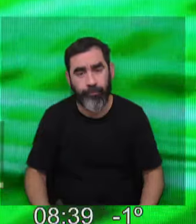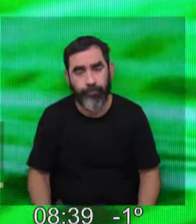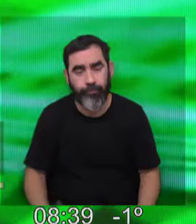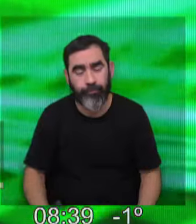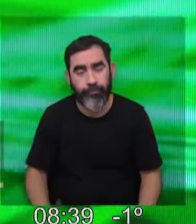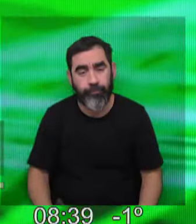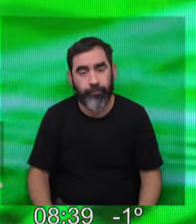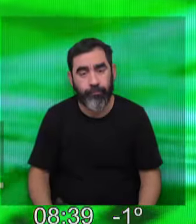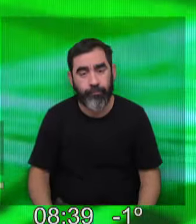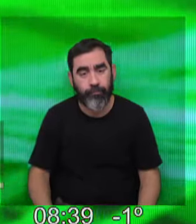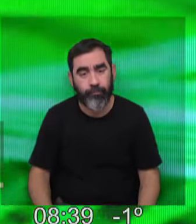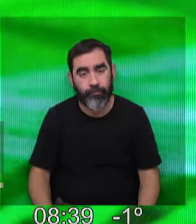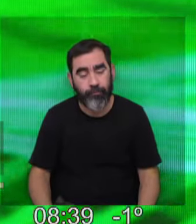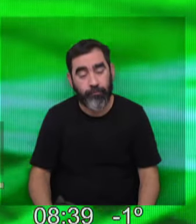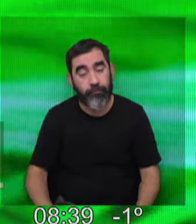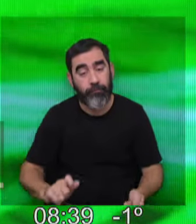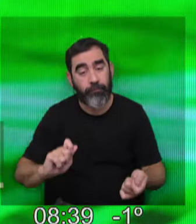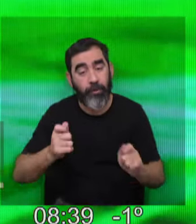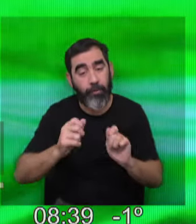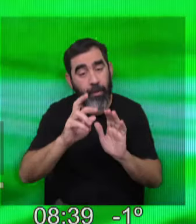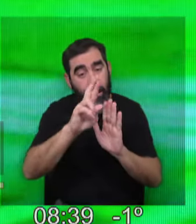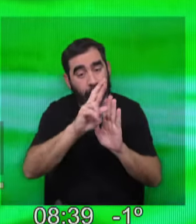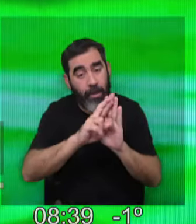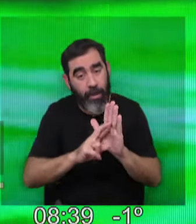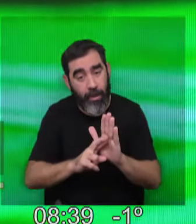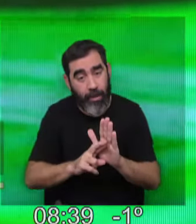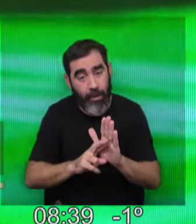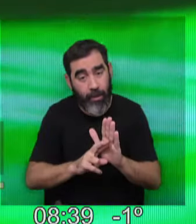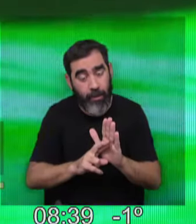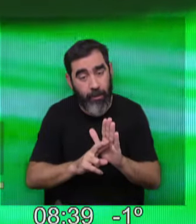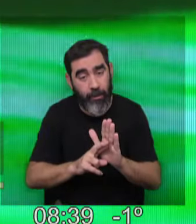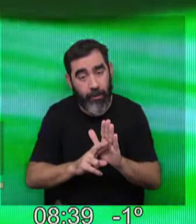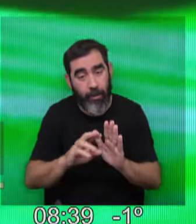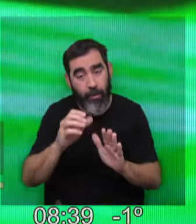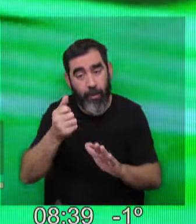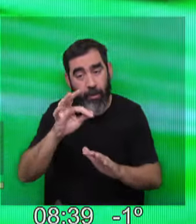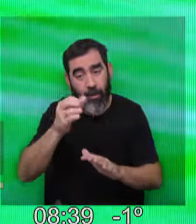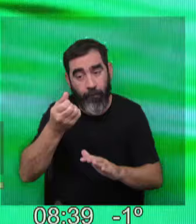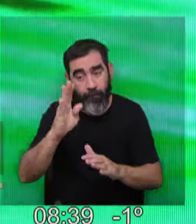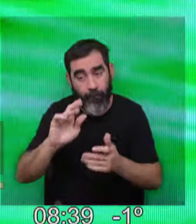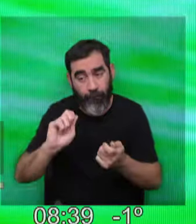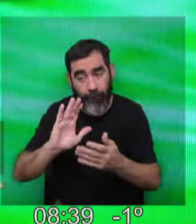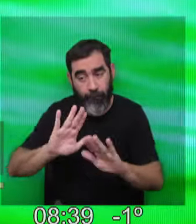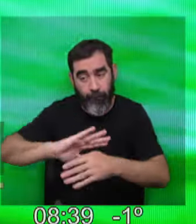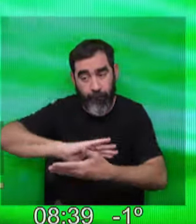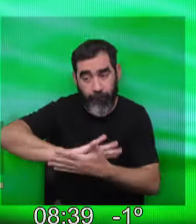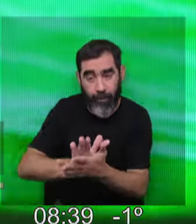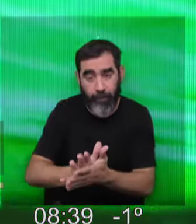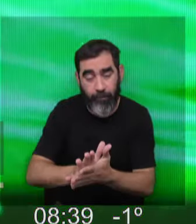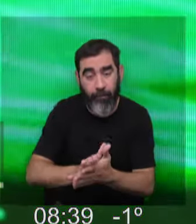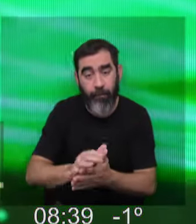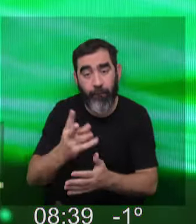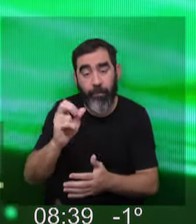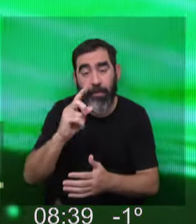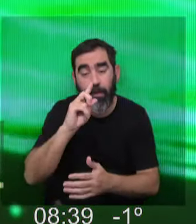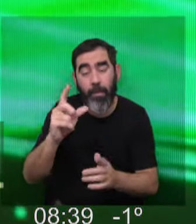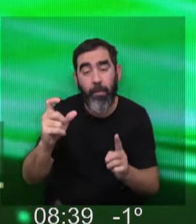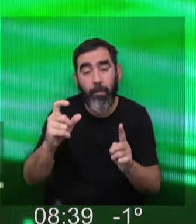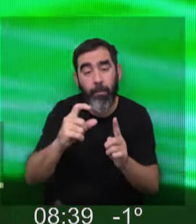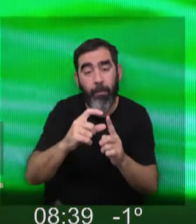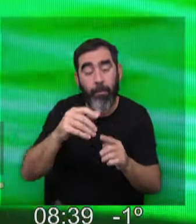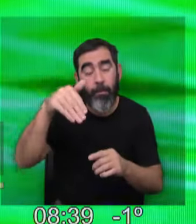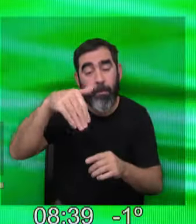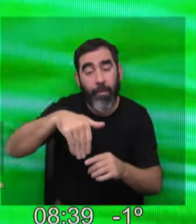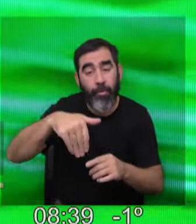hecho de cambiar las reglas de juego, liquidar las AFAP, tomar los 20.000 millones de dólares que hay